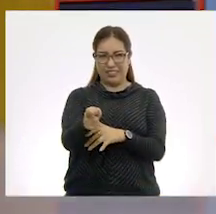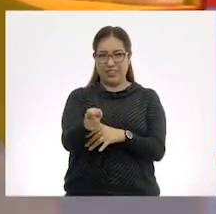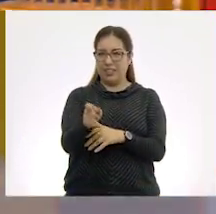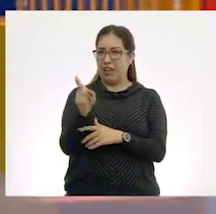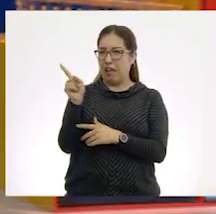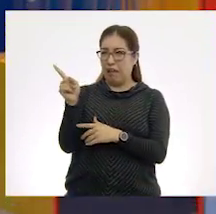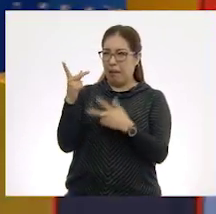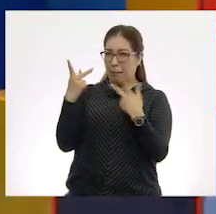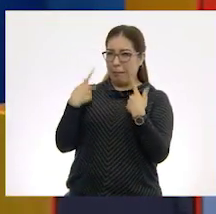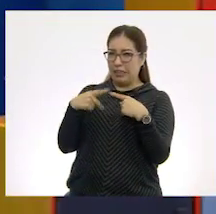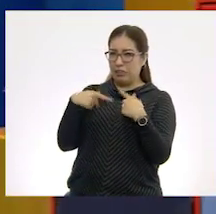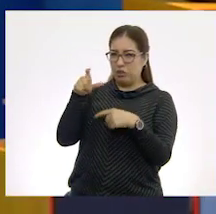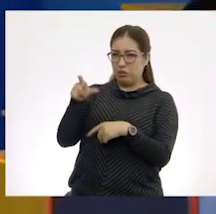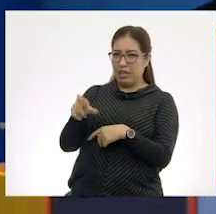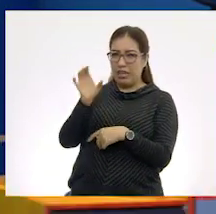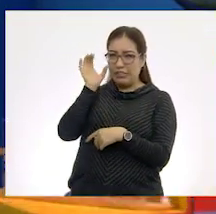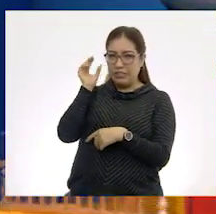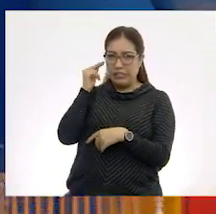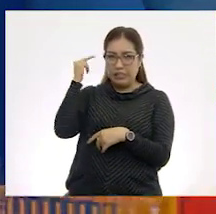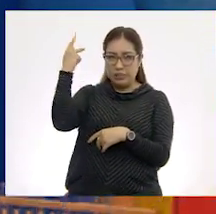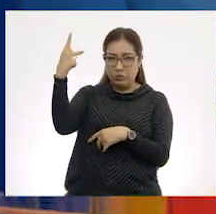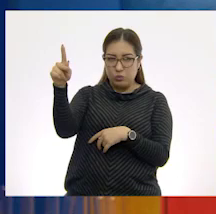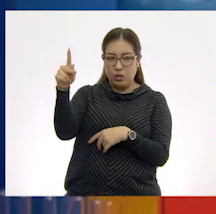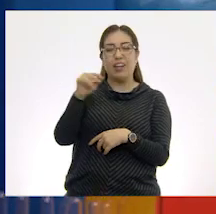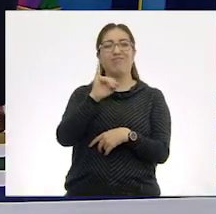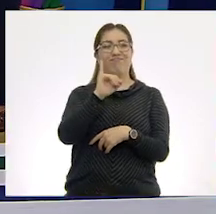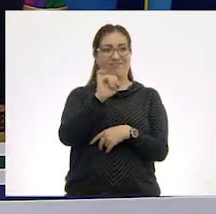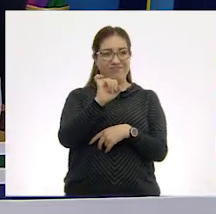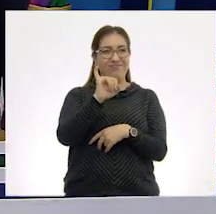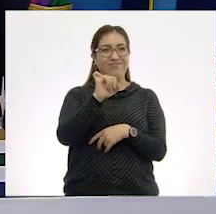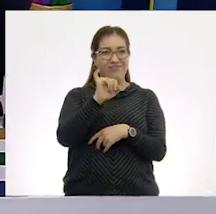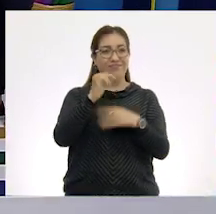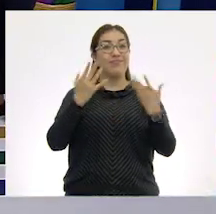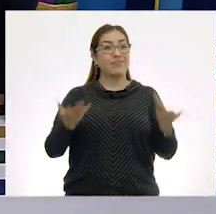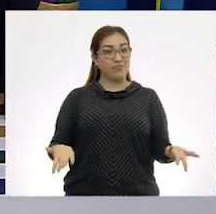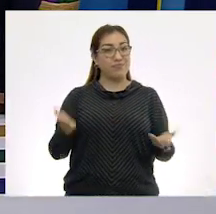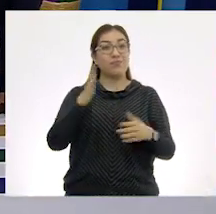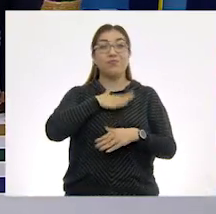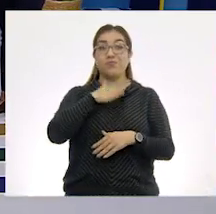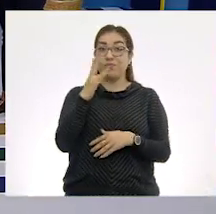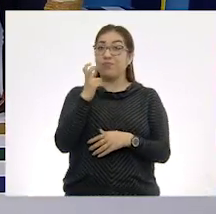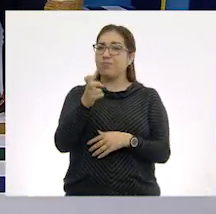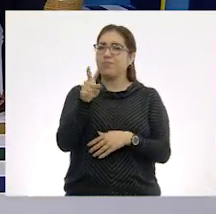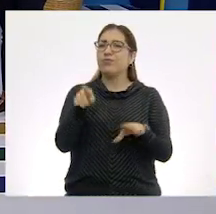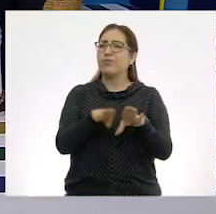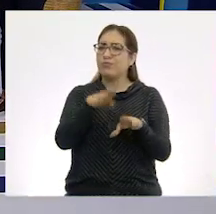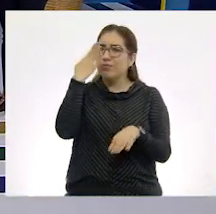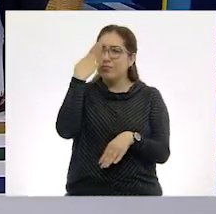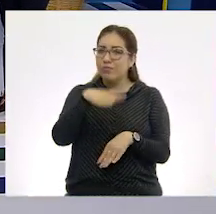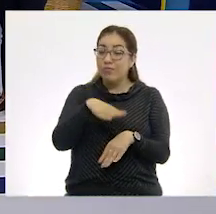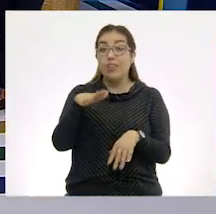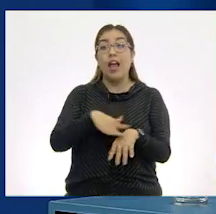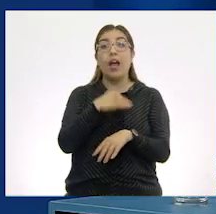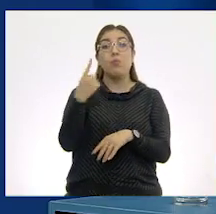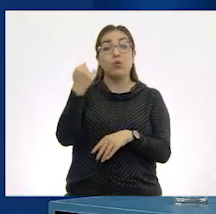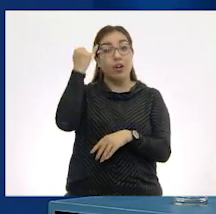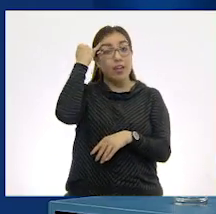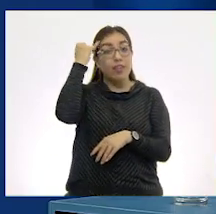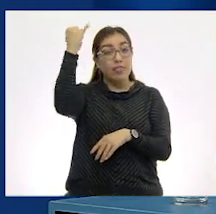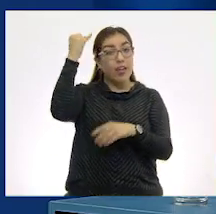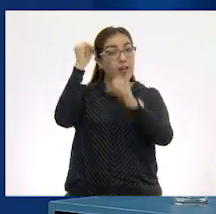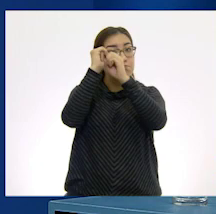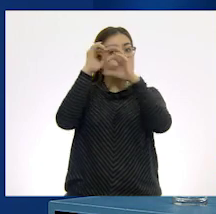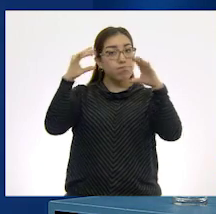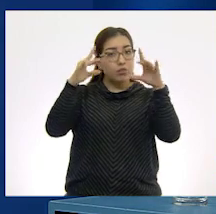¿De una persona de China? Así es, pero bueno, eso lo sabes porque tienes una idea en tu cabeza de cómo